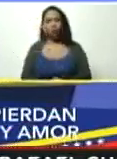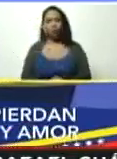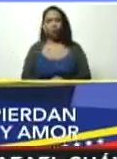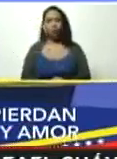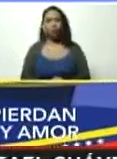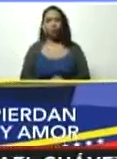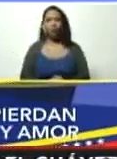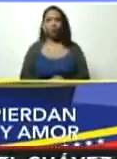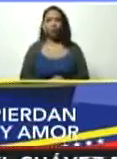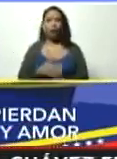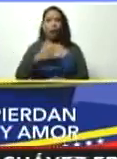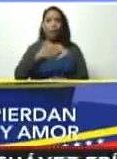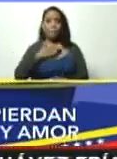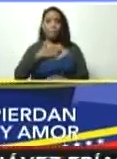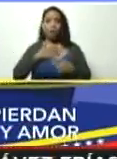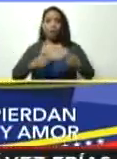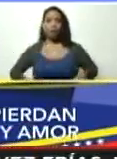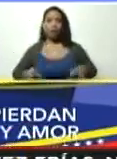que en mi vida jamás